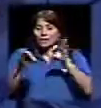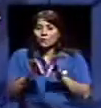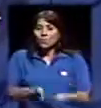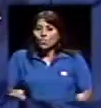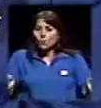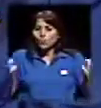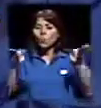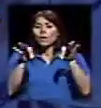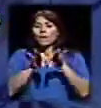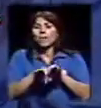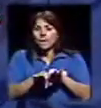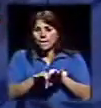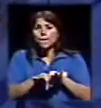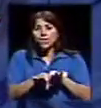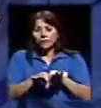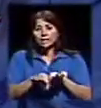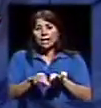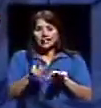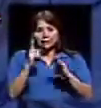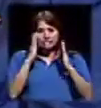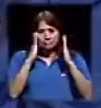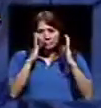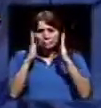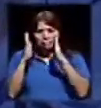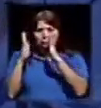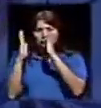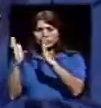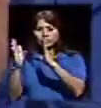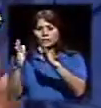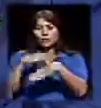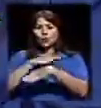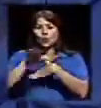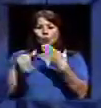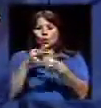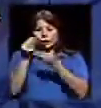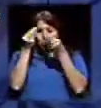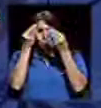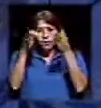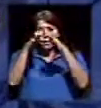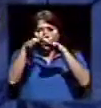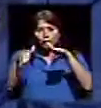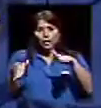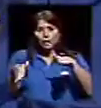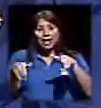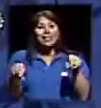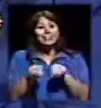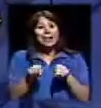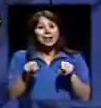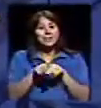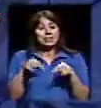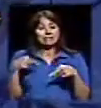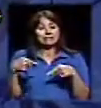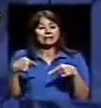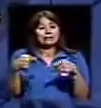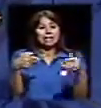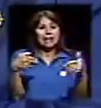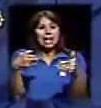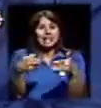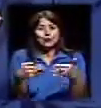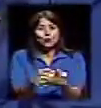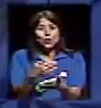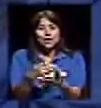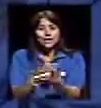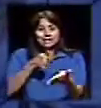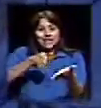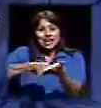tomen en cuenta estos llamados de atención que hace la Contraloría. Y también, como estamos a las puertas de nuevas elecciones, le